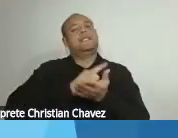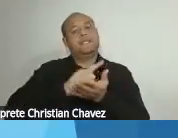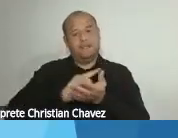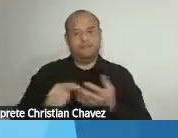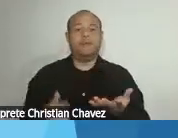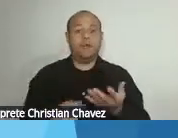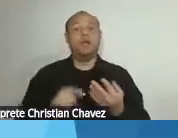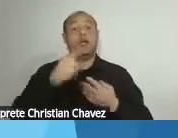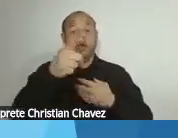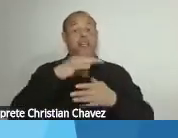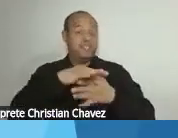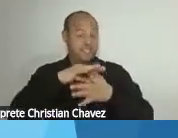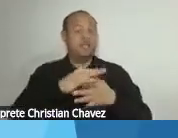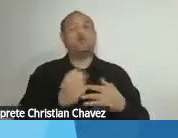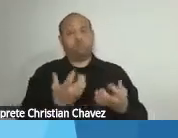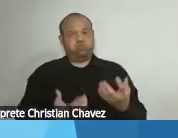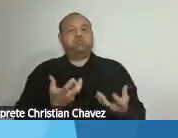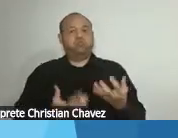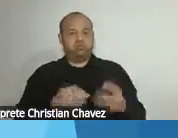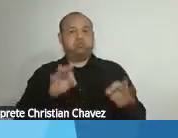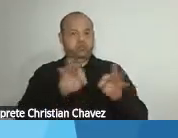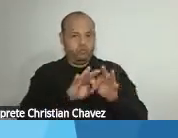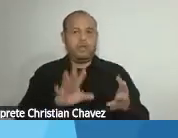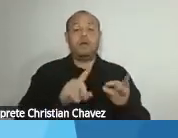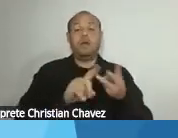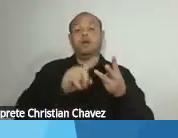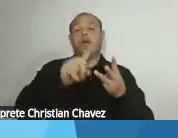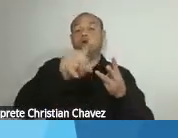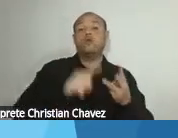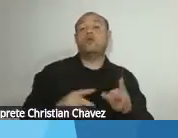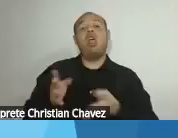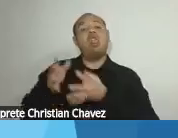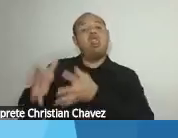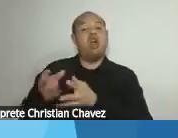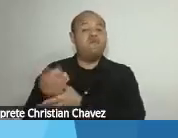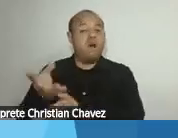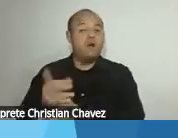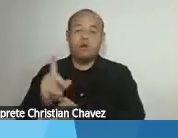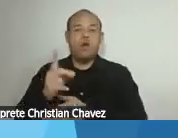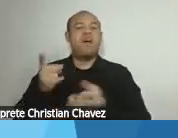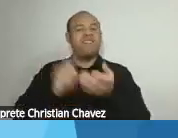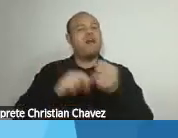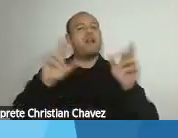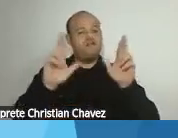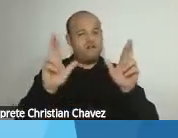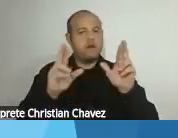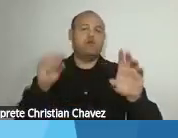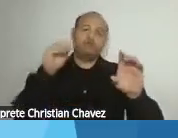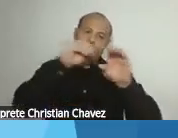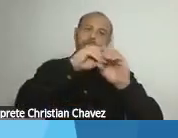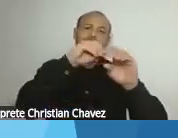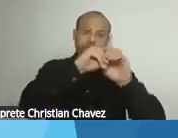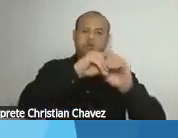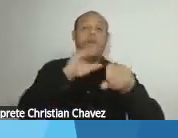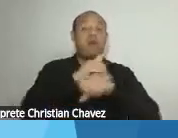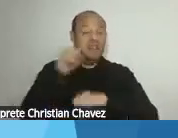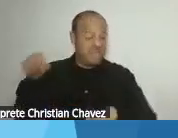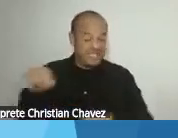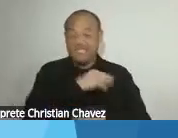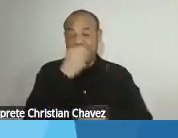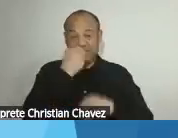que refrigerar y congelar adecuadamente. ¿Para qué? Pues para que no nos cause daño, no nos vayamos a enfermar. Entonces vemos pues